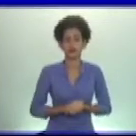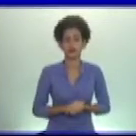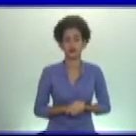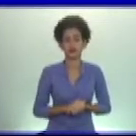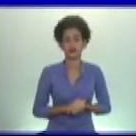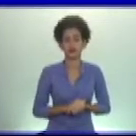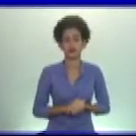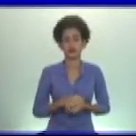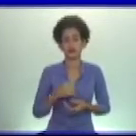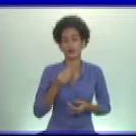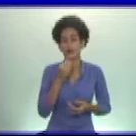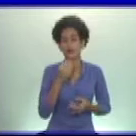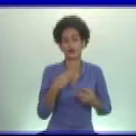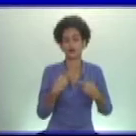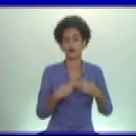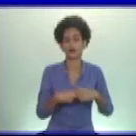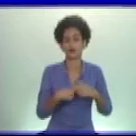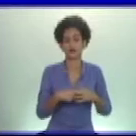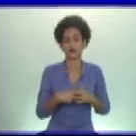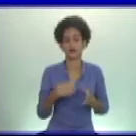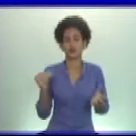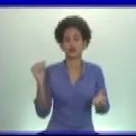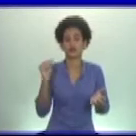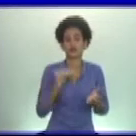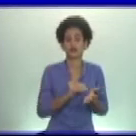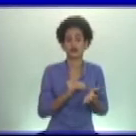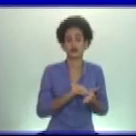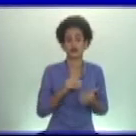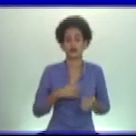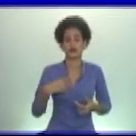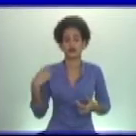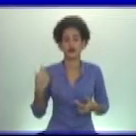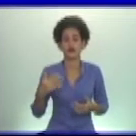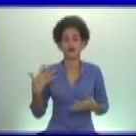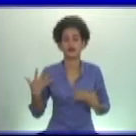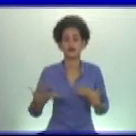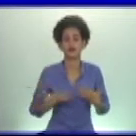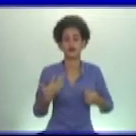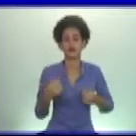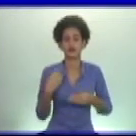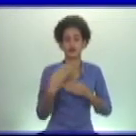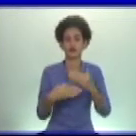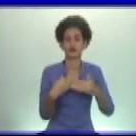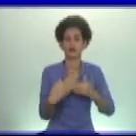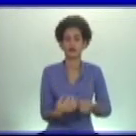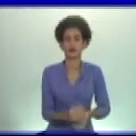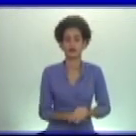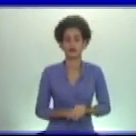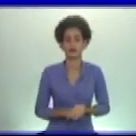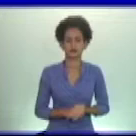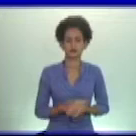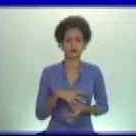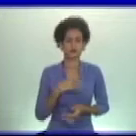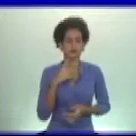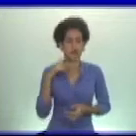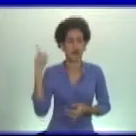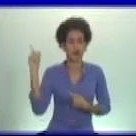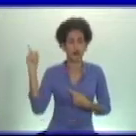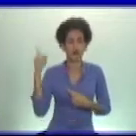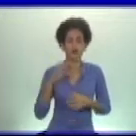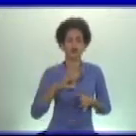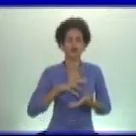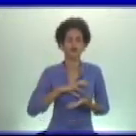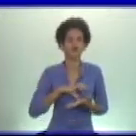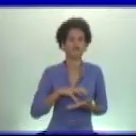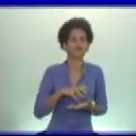encuentro de hoy. Por tanto, sin más, le vamos a mostrar dónde encontrar este contenido. En el libro